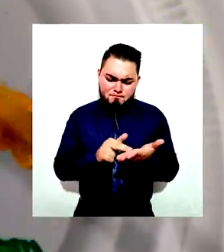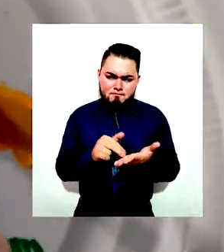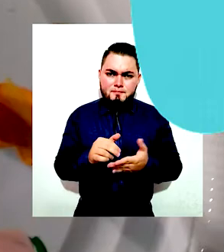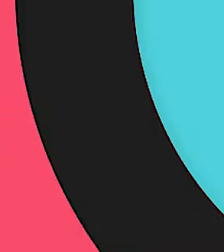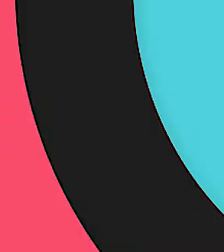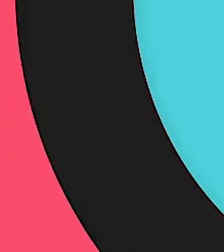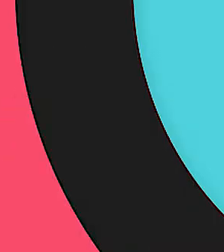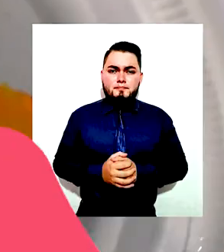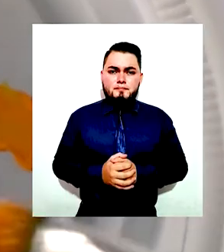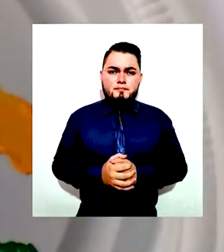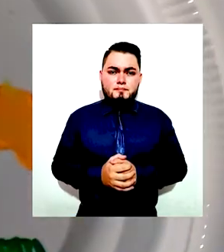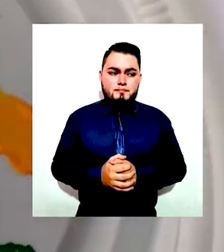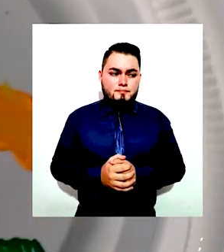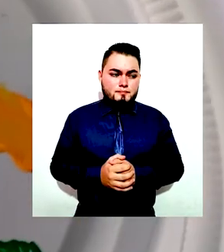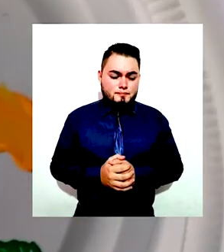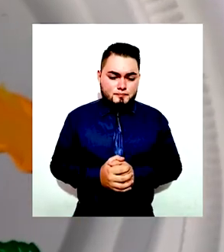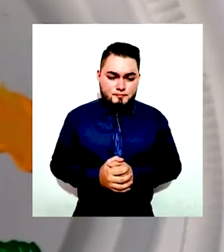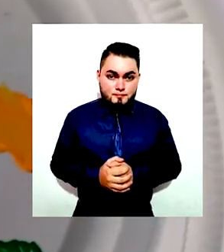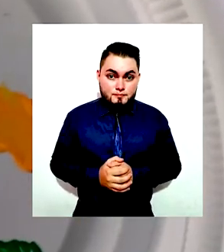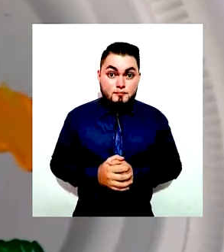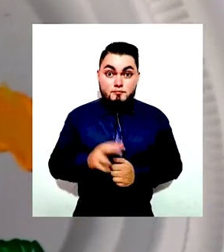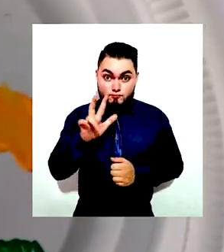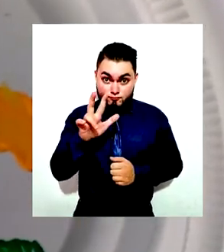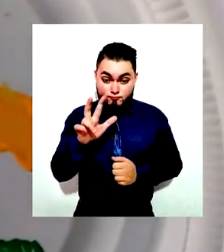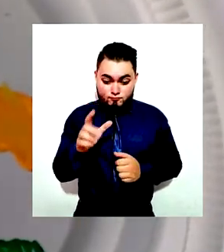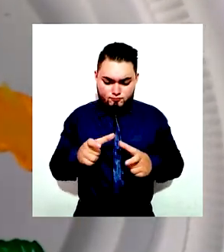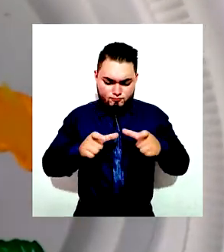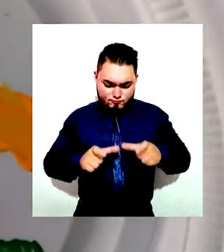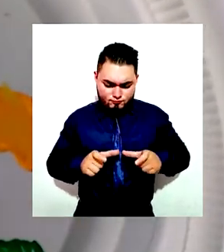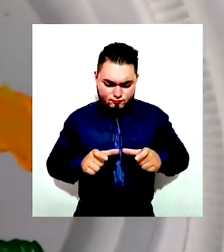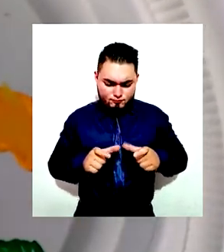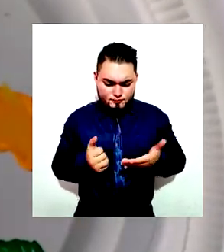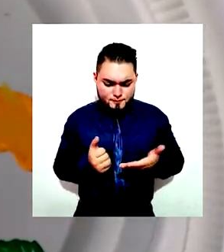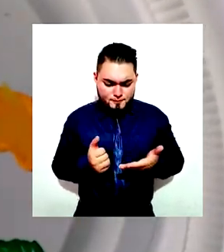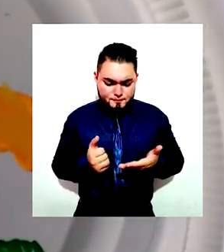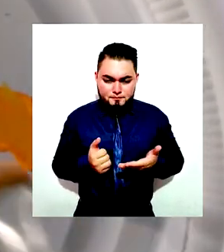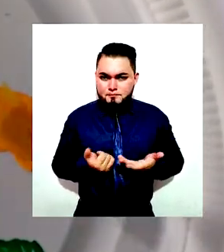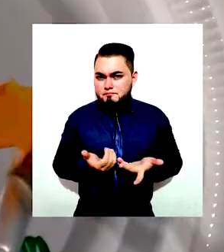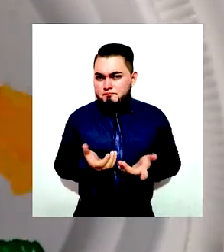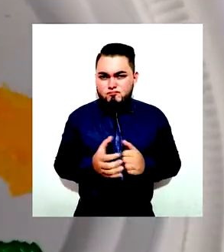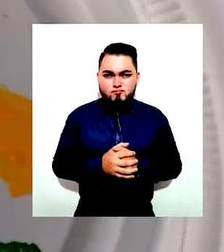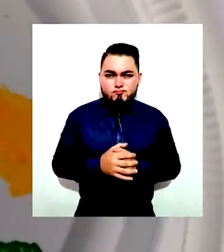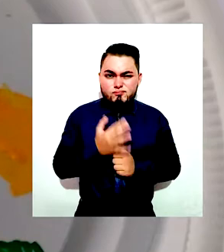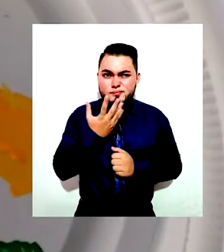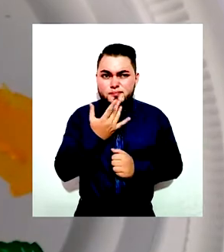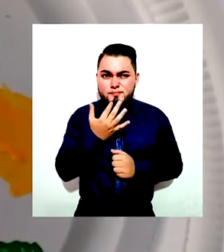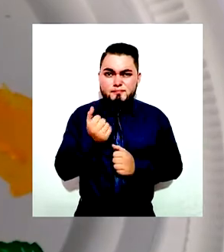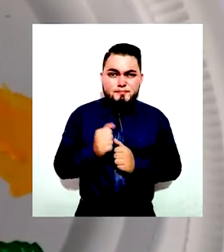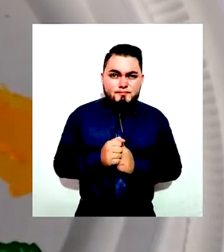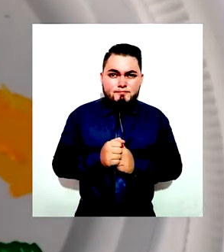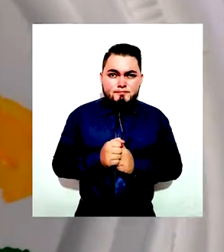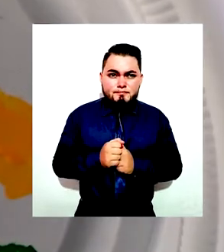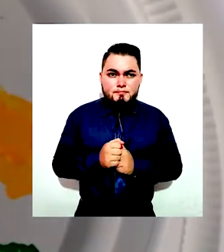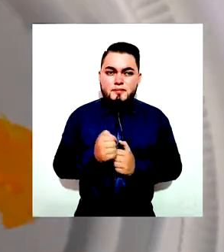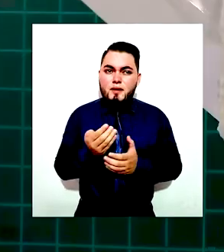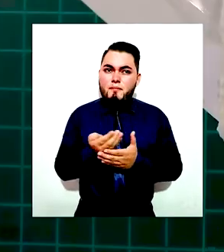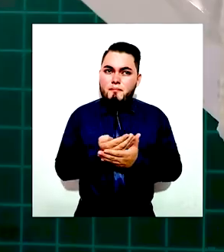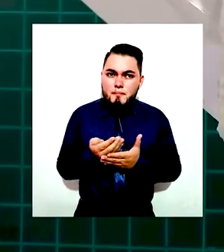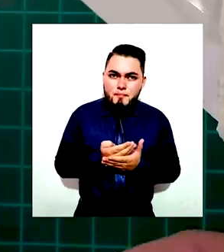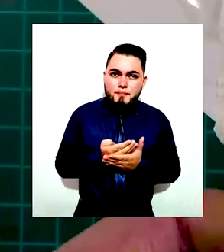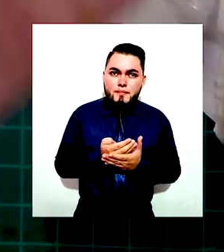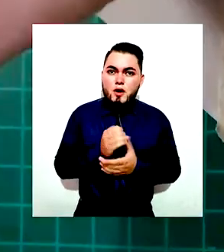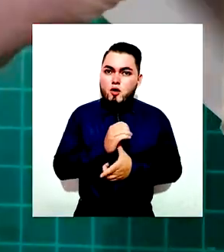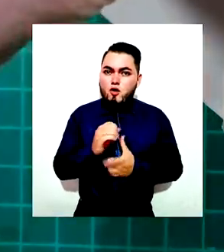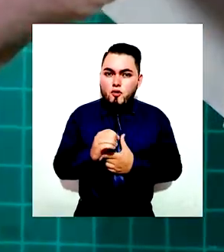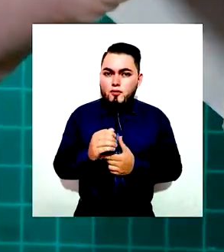Y por último, usando la tercera plantilla, pondré pintura blanca o un color que contraste con el